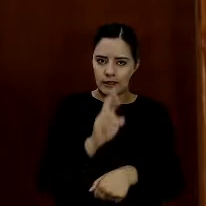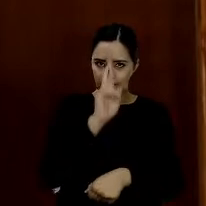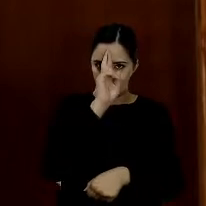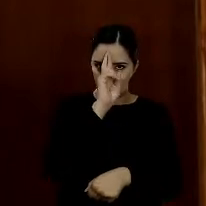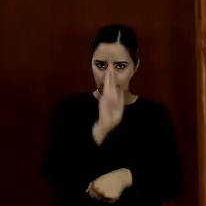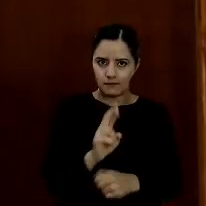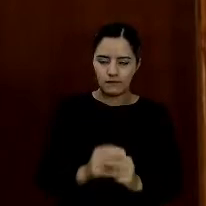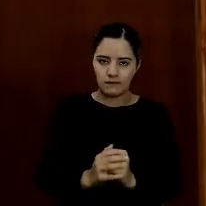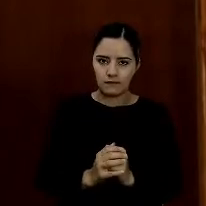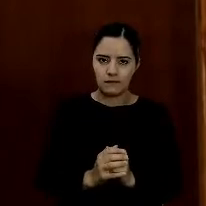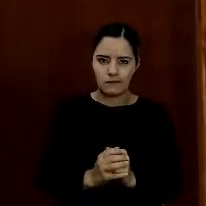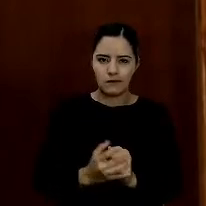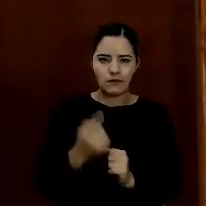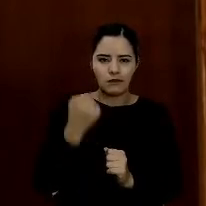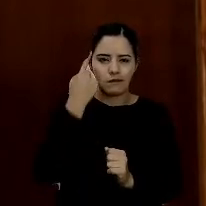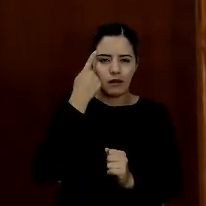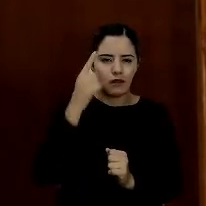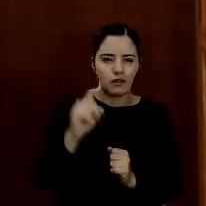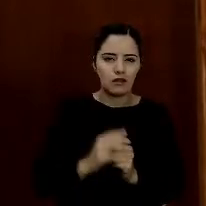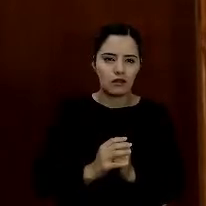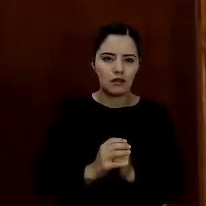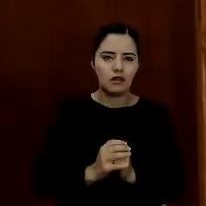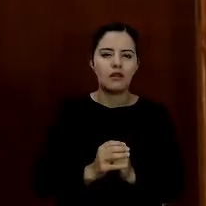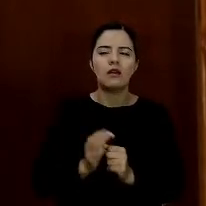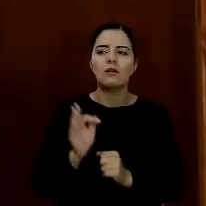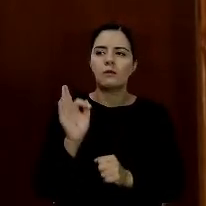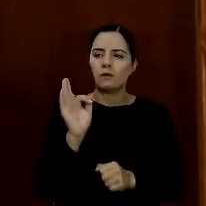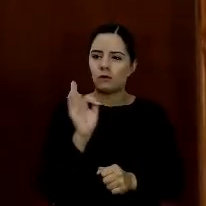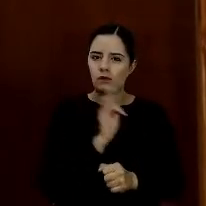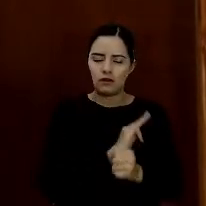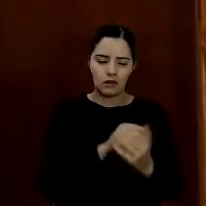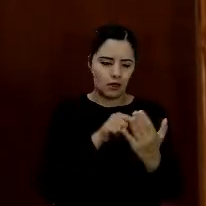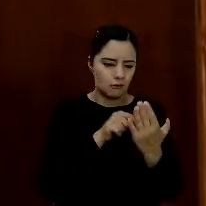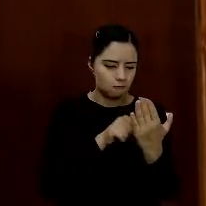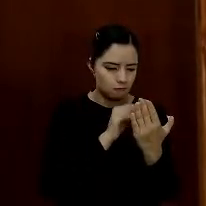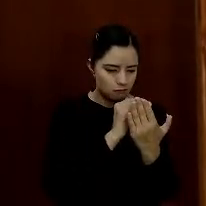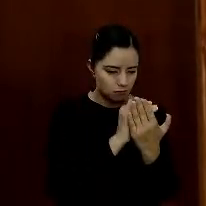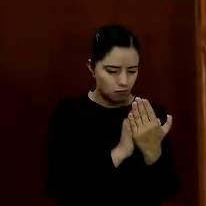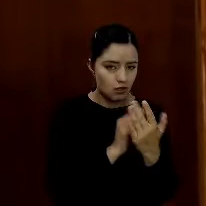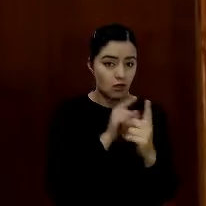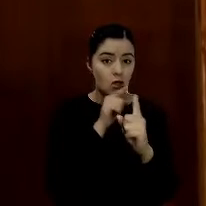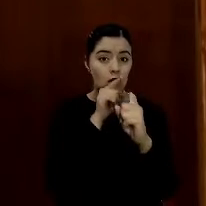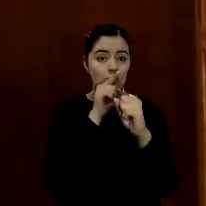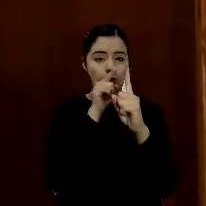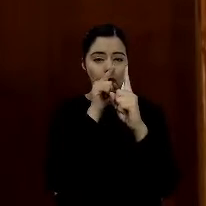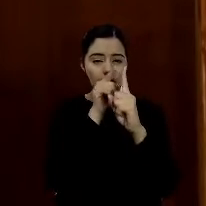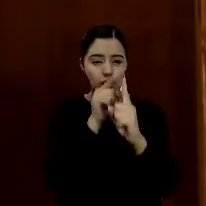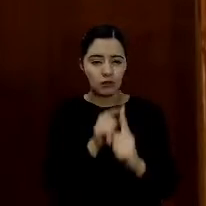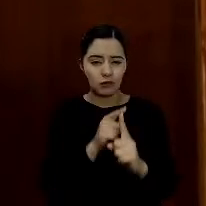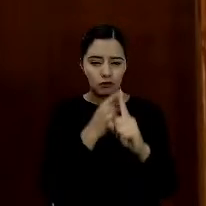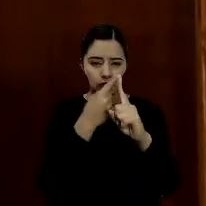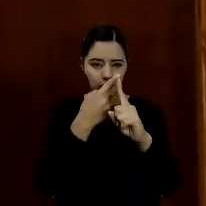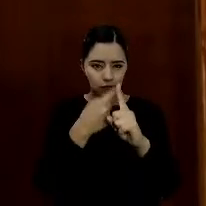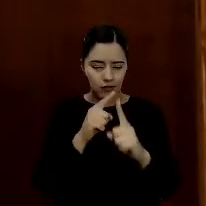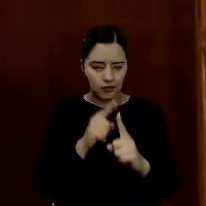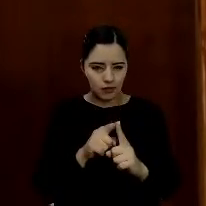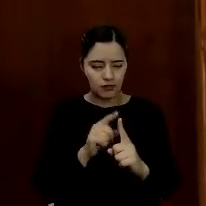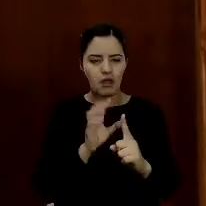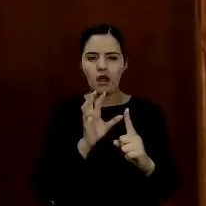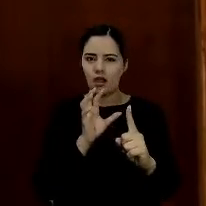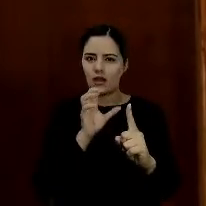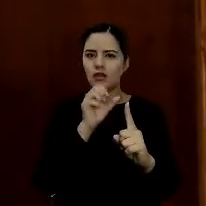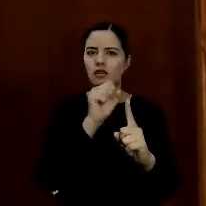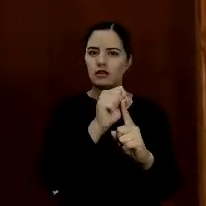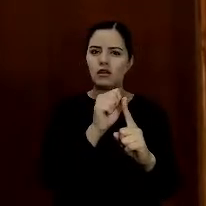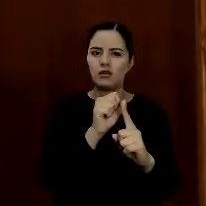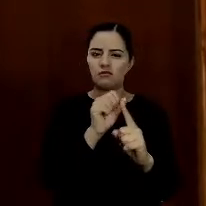para procurar que se alcancen y observen los objetivos y las disposiciones que la